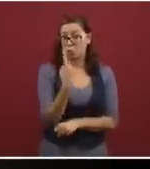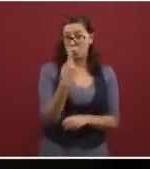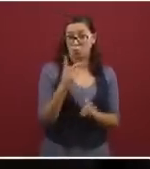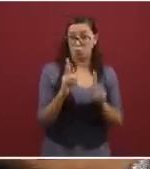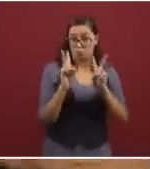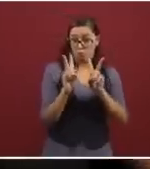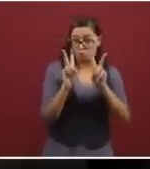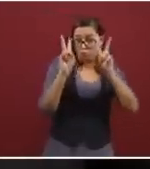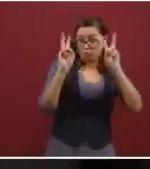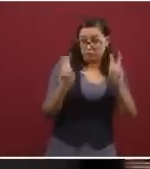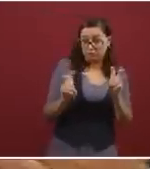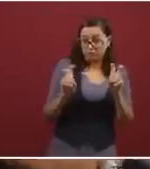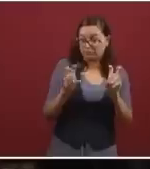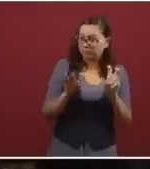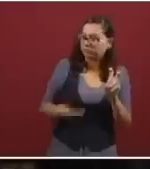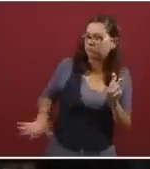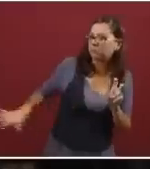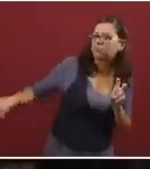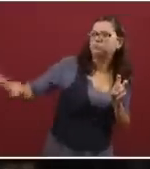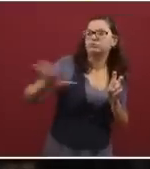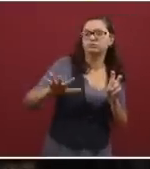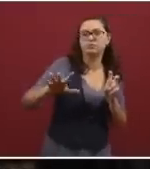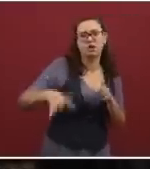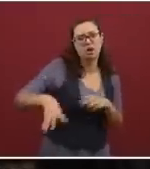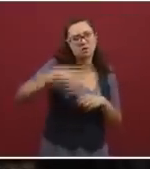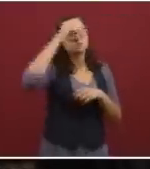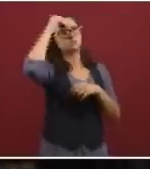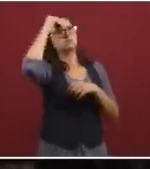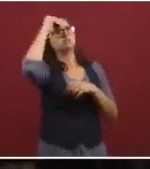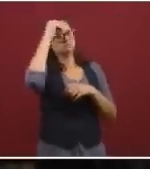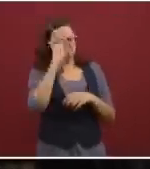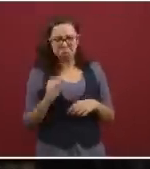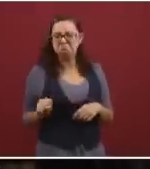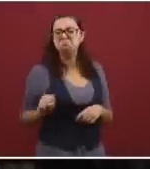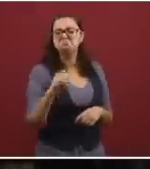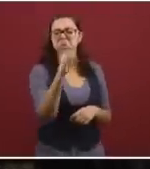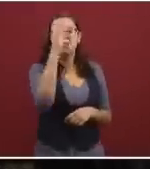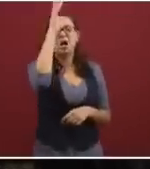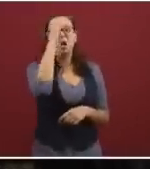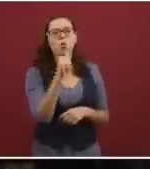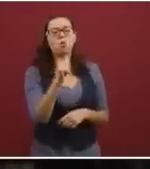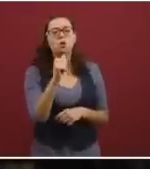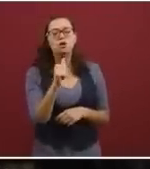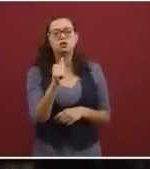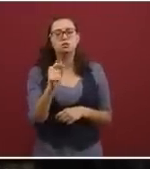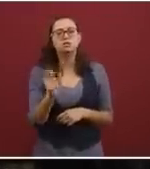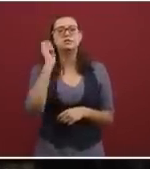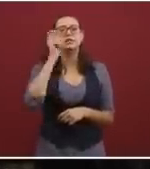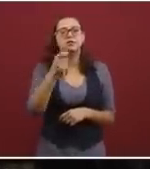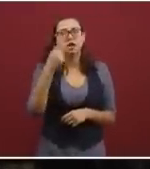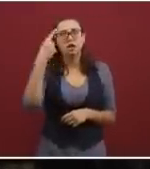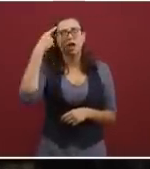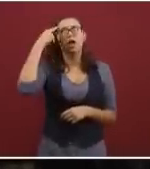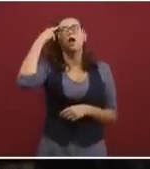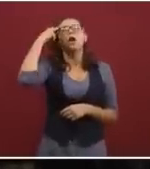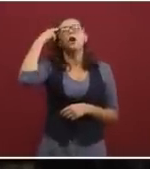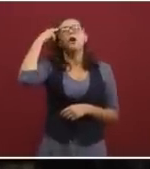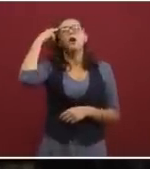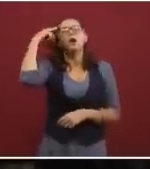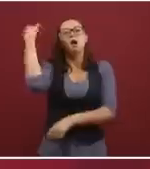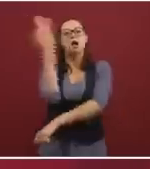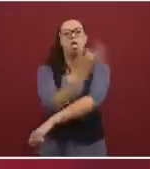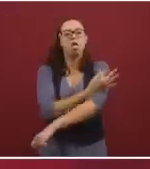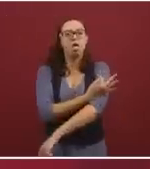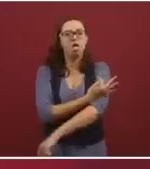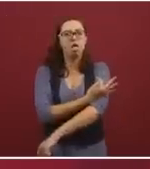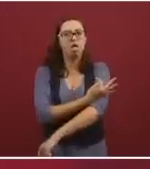una voluntad colectiva, es una toma de conciencia. Fue algo